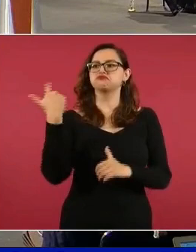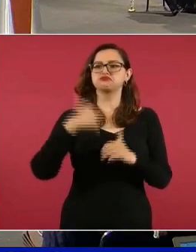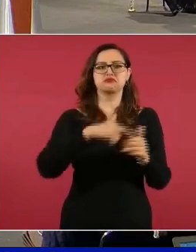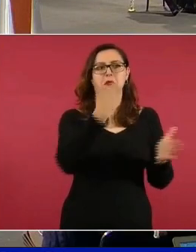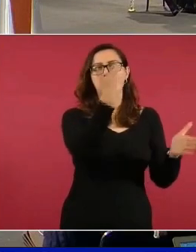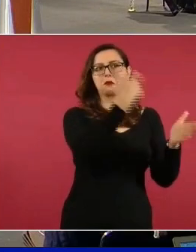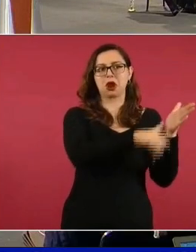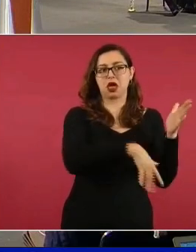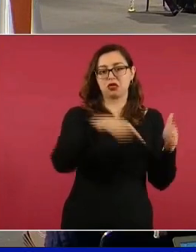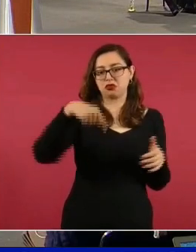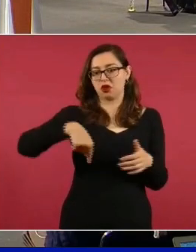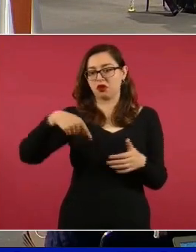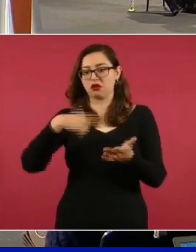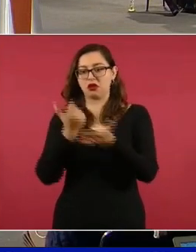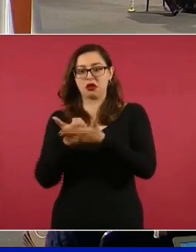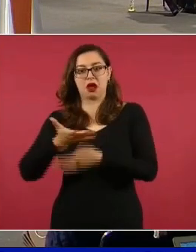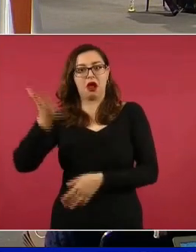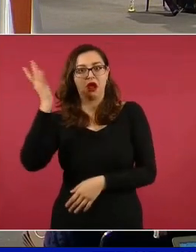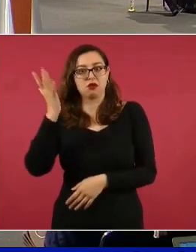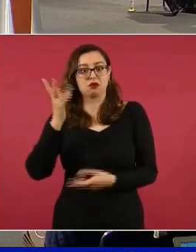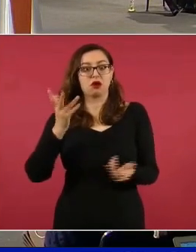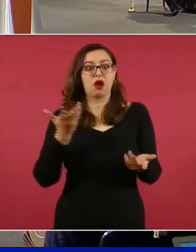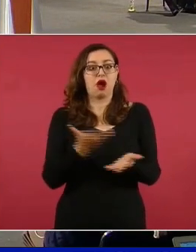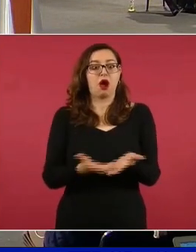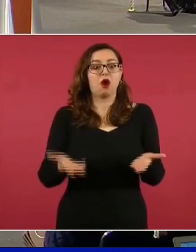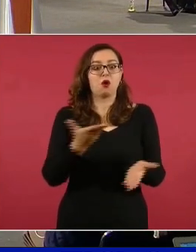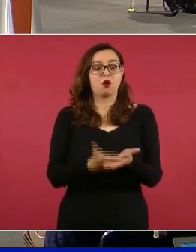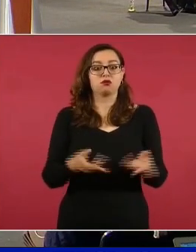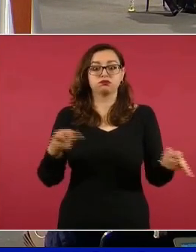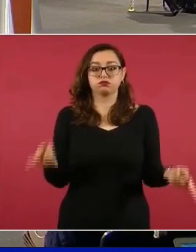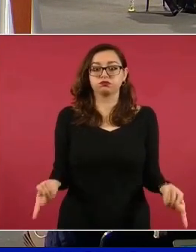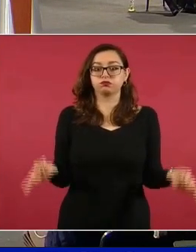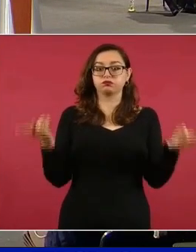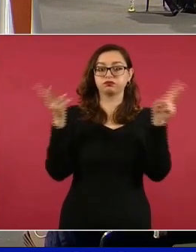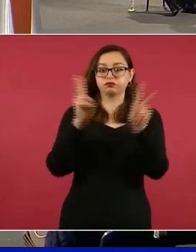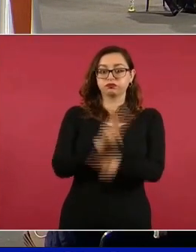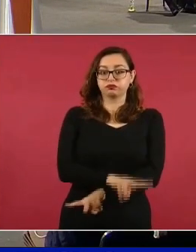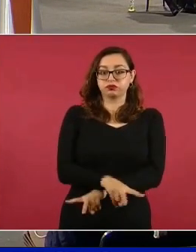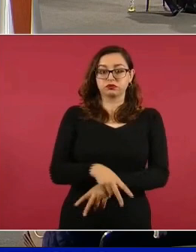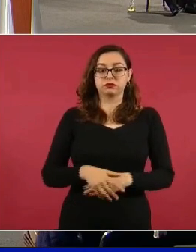estuviese más barata en México que en Estados Unidos.